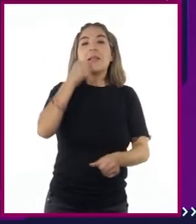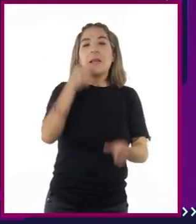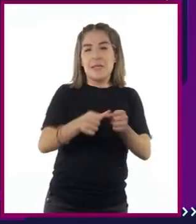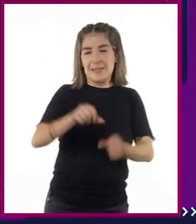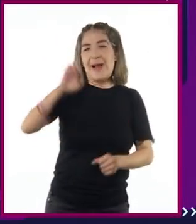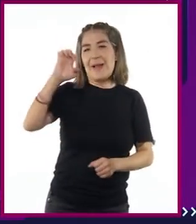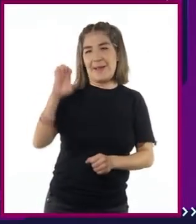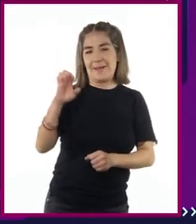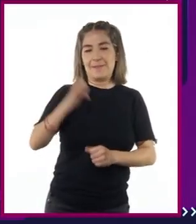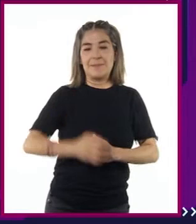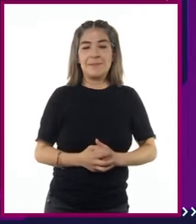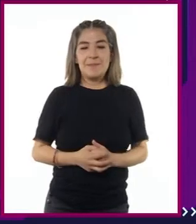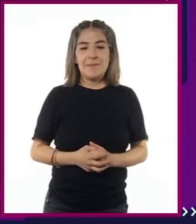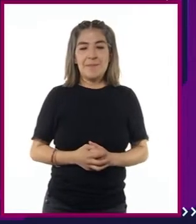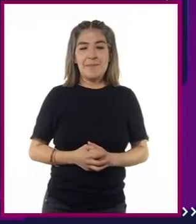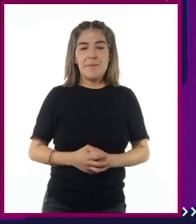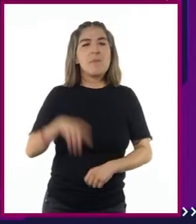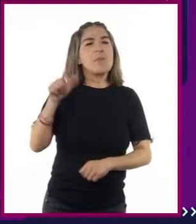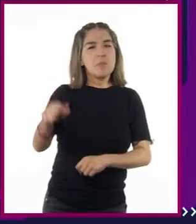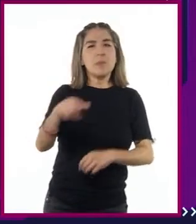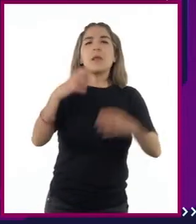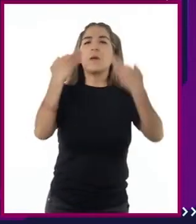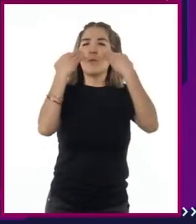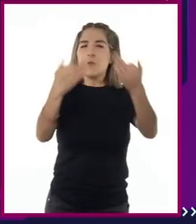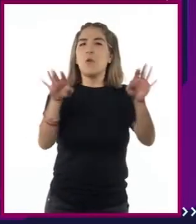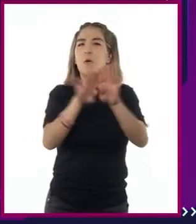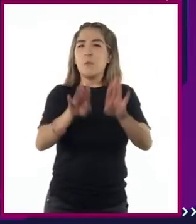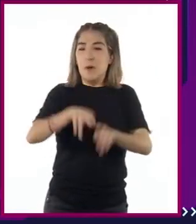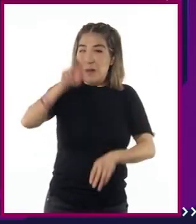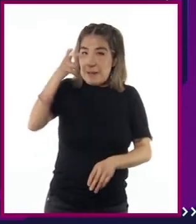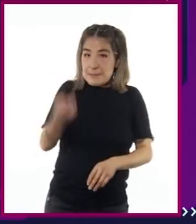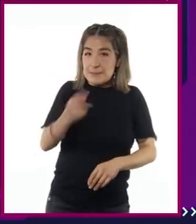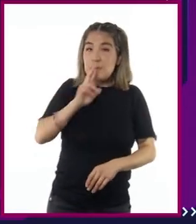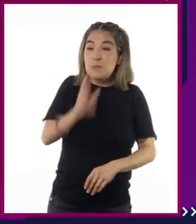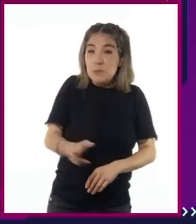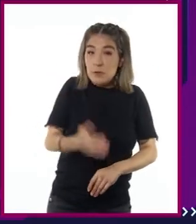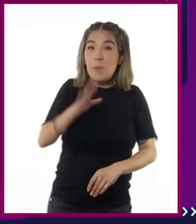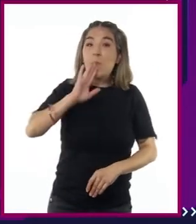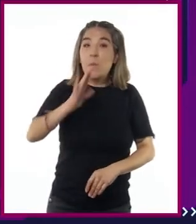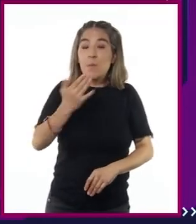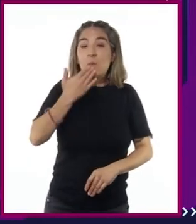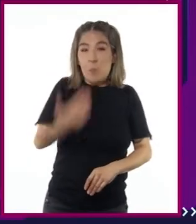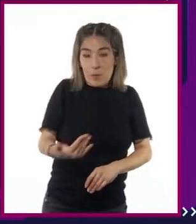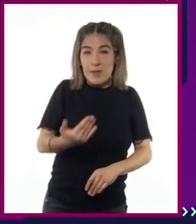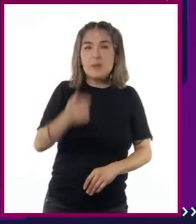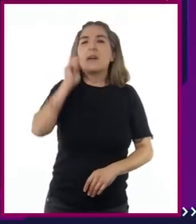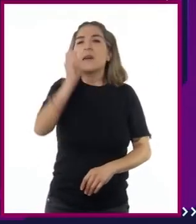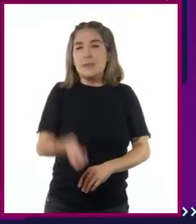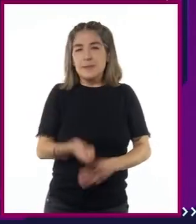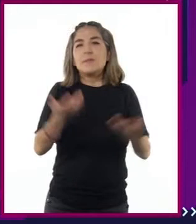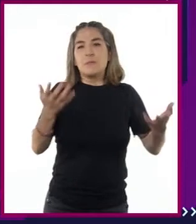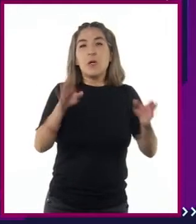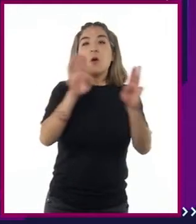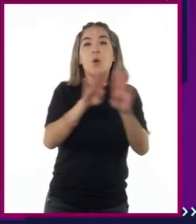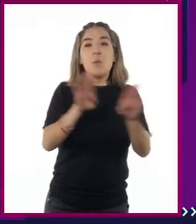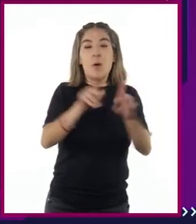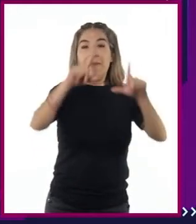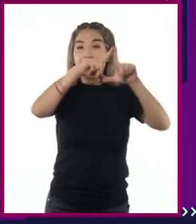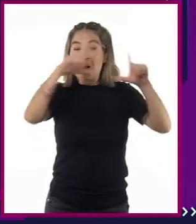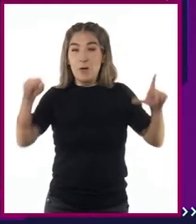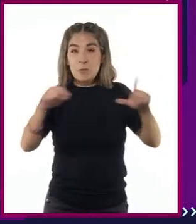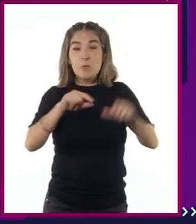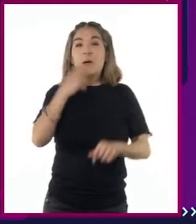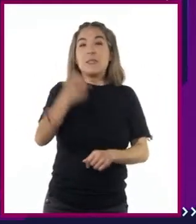E. Se puede comprobar que el resultado es correcto porque en todo triángulo el